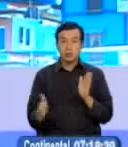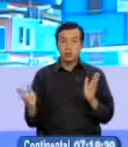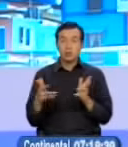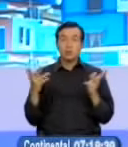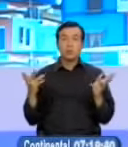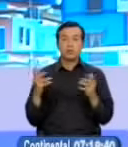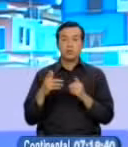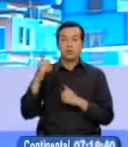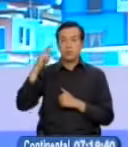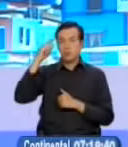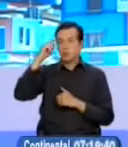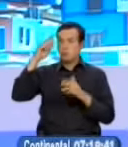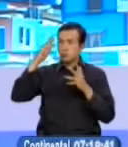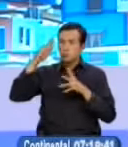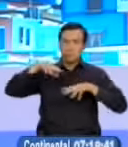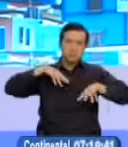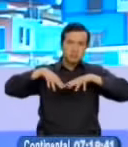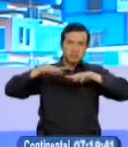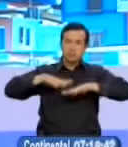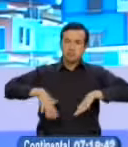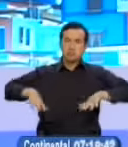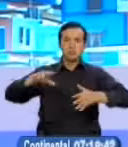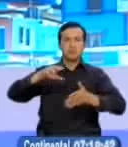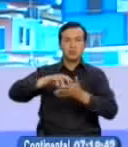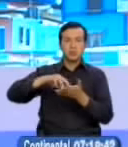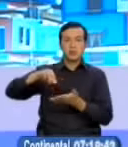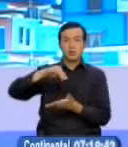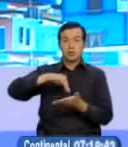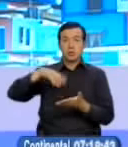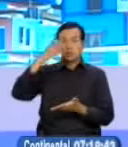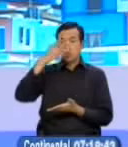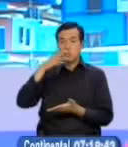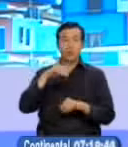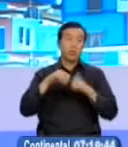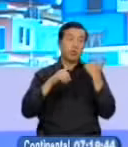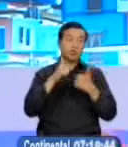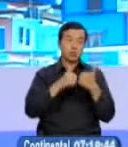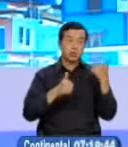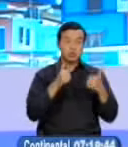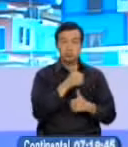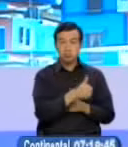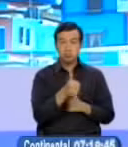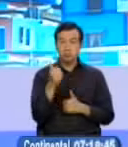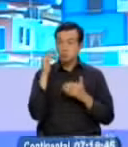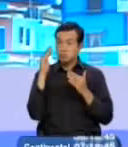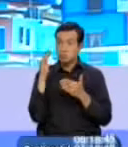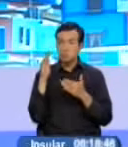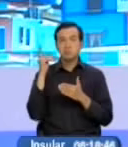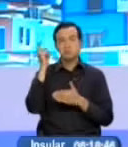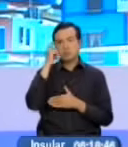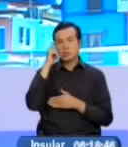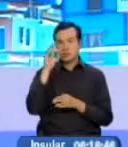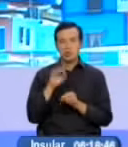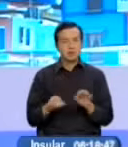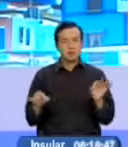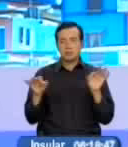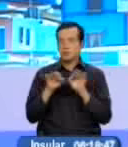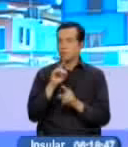en la que el gobierno esté haciendo presencia en esta provincia o en la que los otros actores puedan también incidir va a ser, me parece a mí,